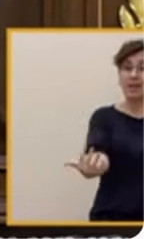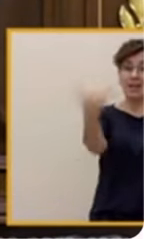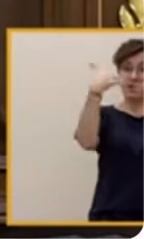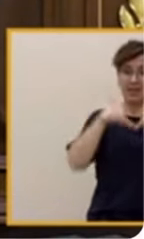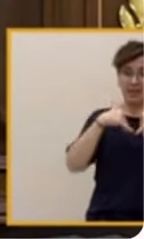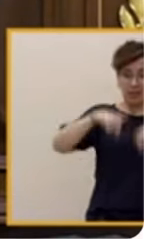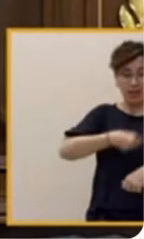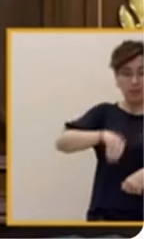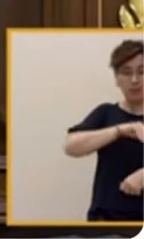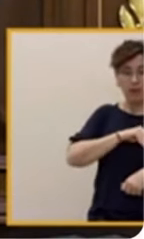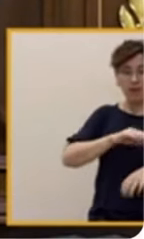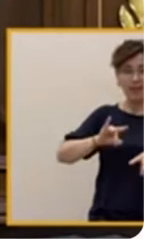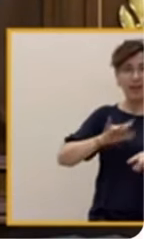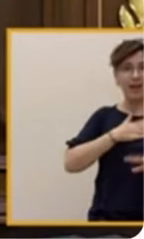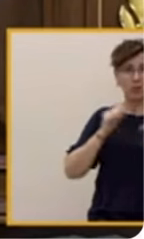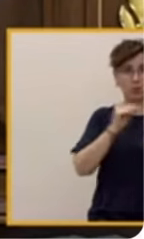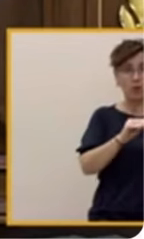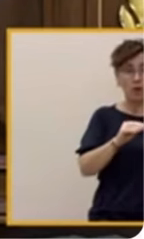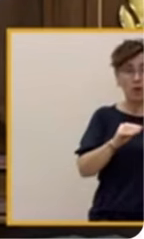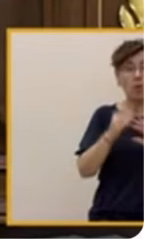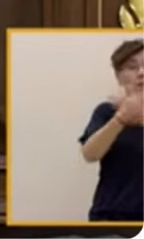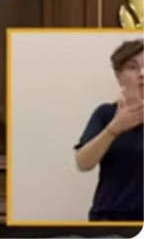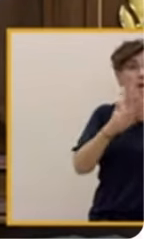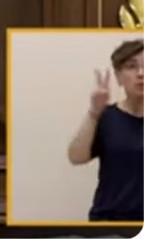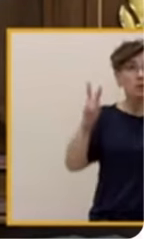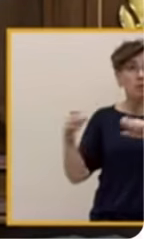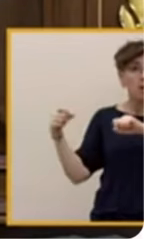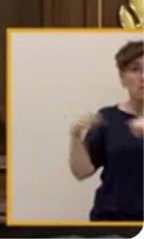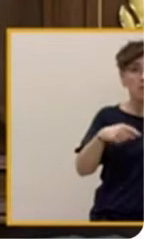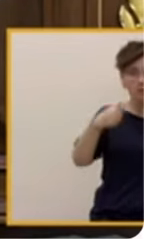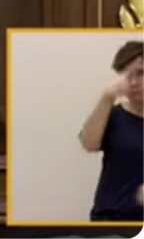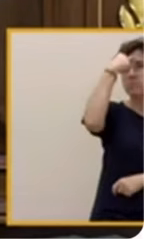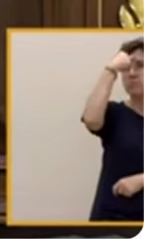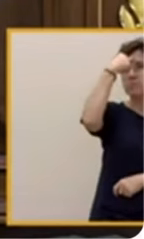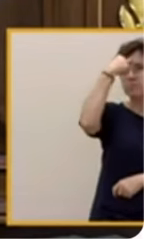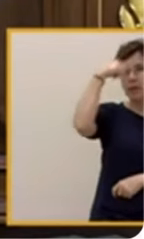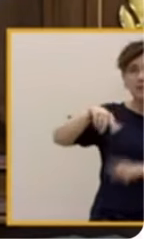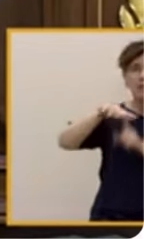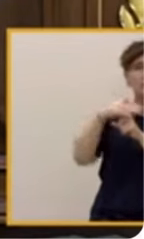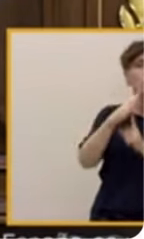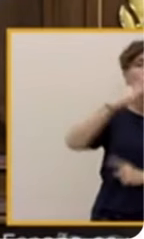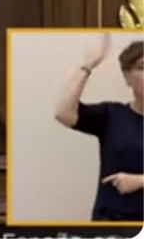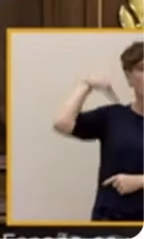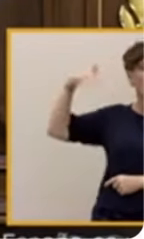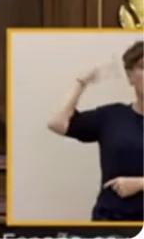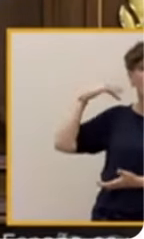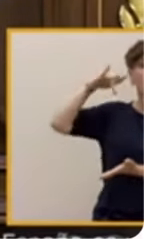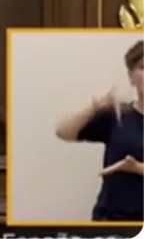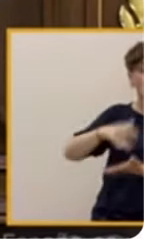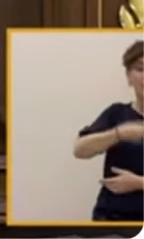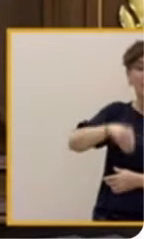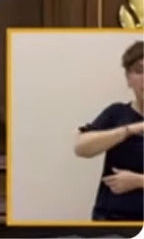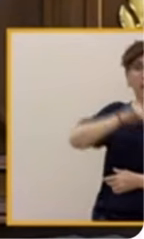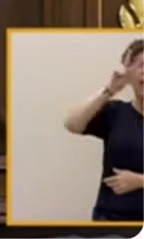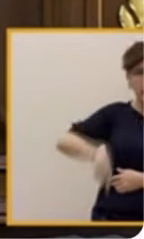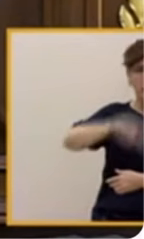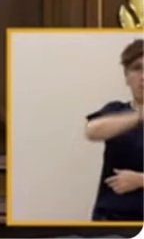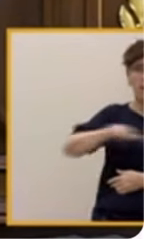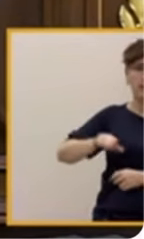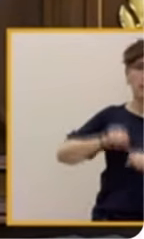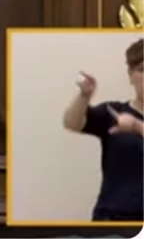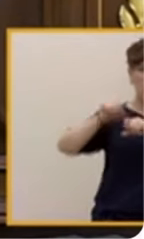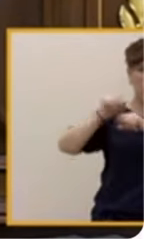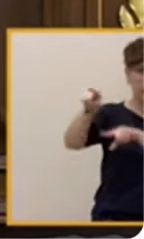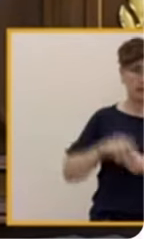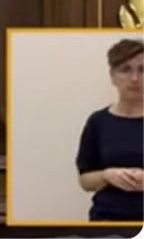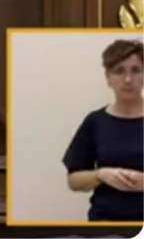debemos empezar recordando este hecho, que España es un país de migrantes. Tenemos que recordar las odiseas que vivieron nuestras madres y